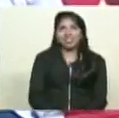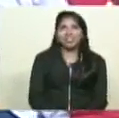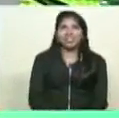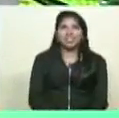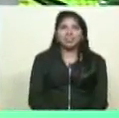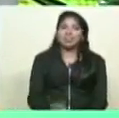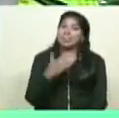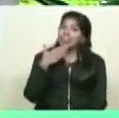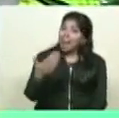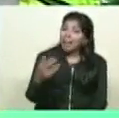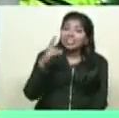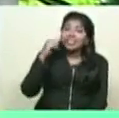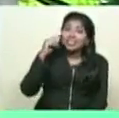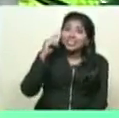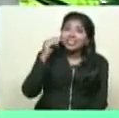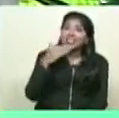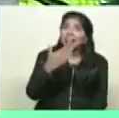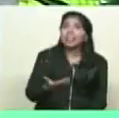Gracias, Raúl.